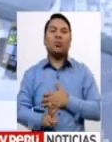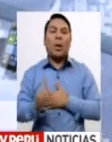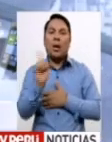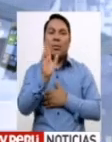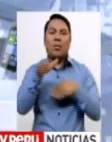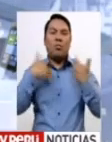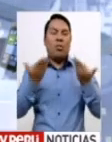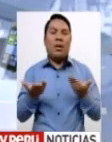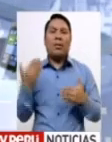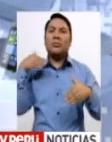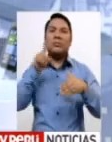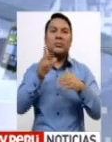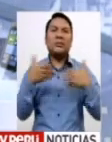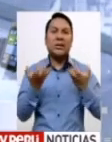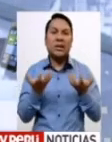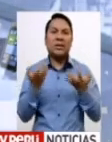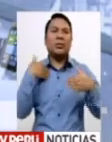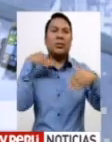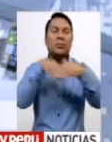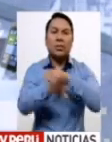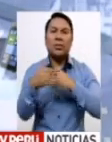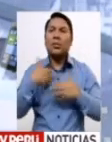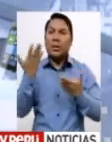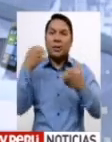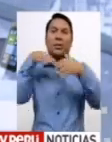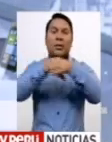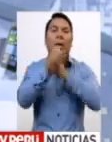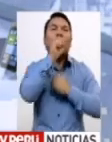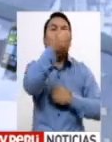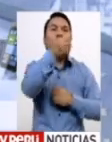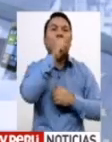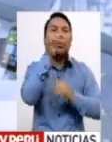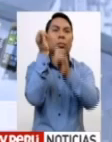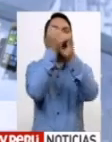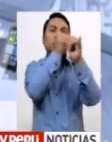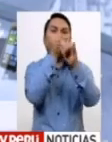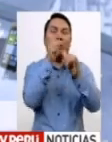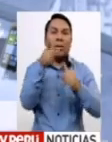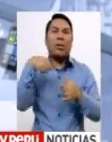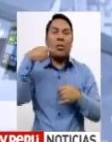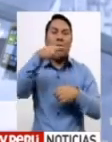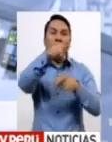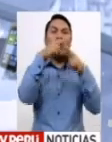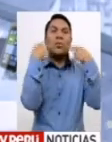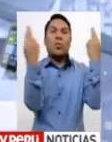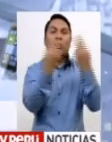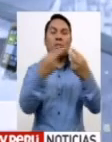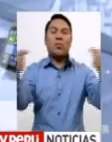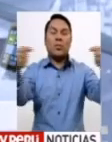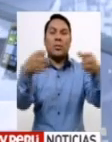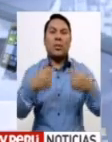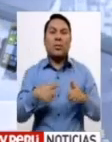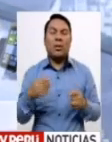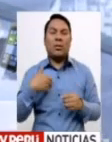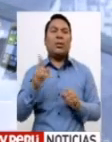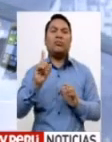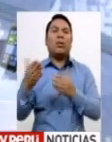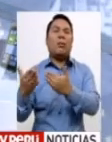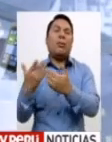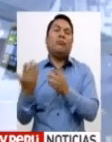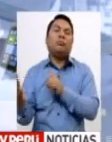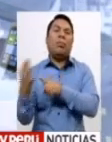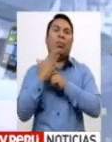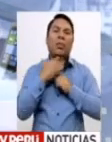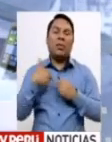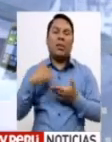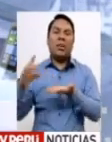se nos permite ingresar a Venezuela para realizar la cobertura periodística de las próximas horas. Nunca antes ha ocurrido esto y la verdad es